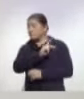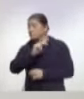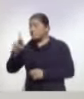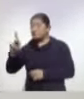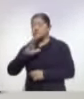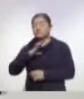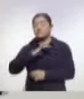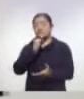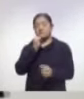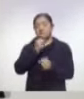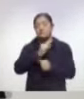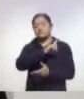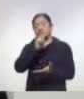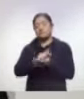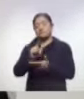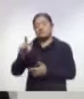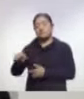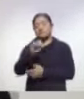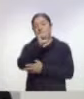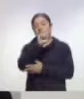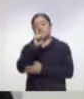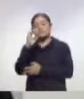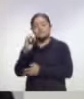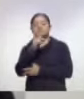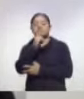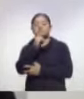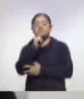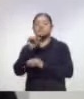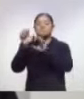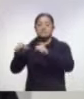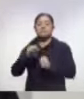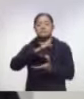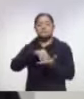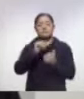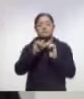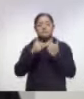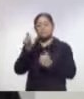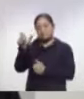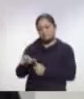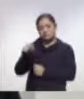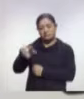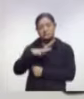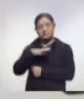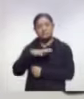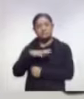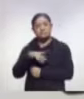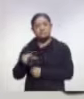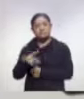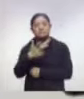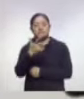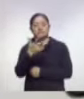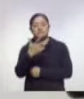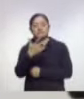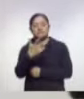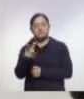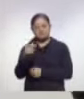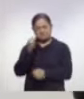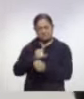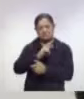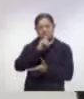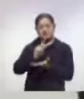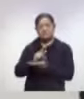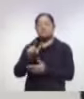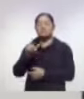la ley, la Dirección de Inteligencia de la Secretaría de Seguridad Ciudadana detuvo en Calpulalpan a una persona por la aportación ilegal de un arma de fuego. Los hechos se